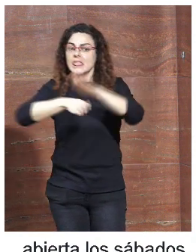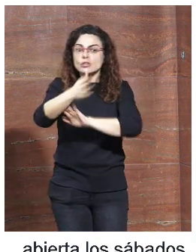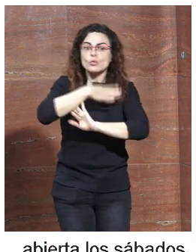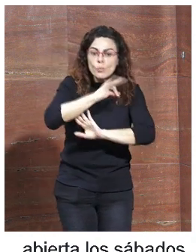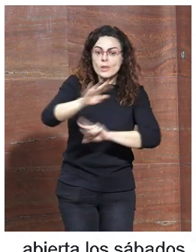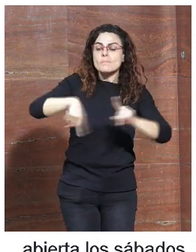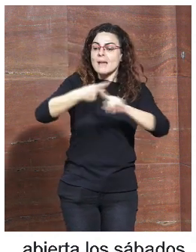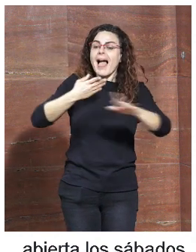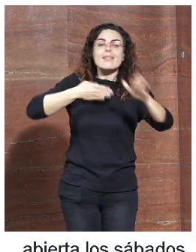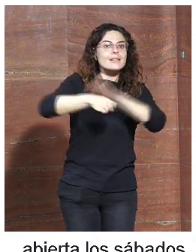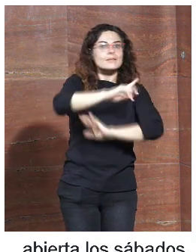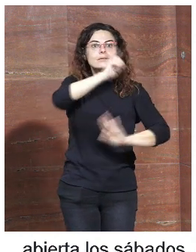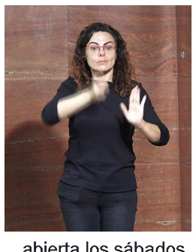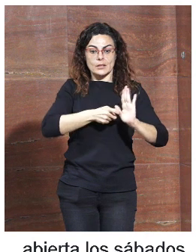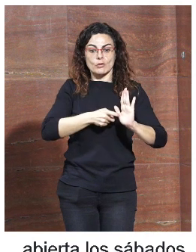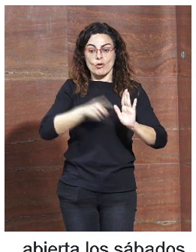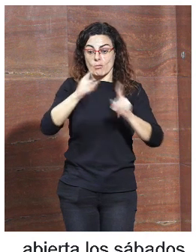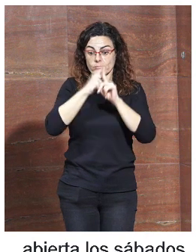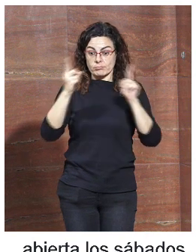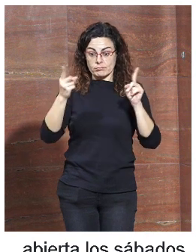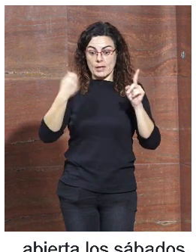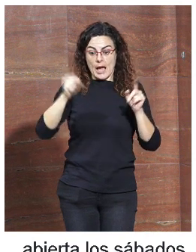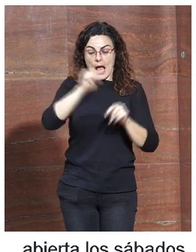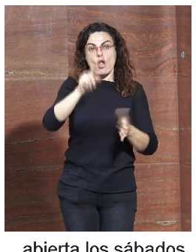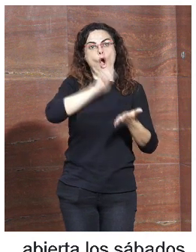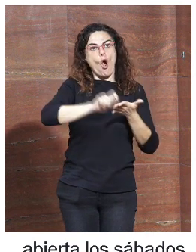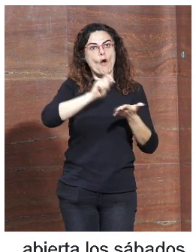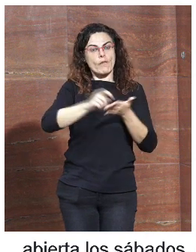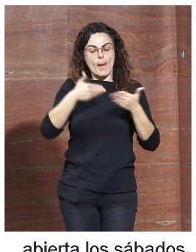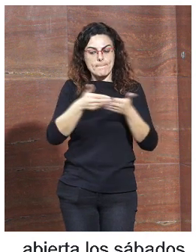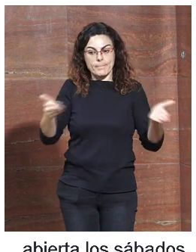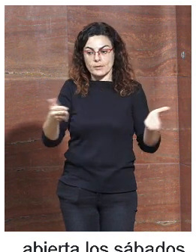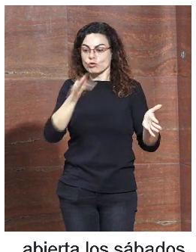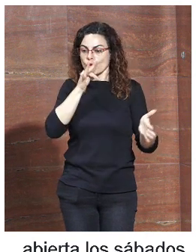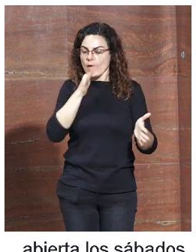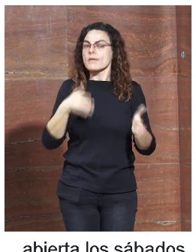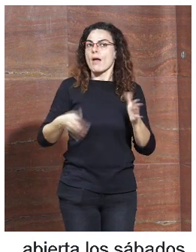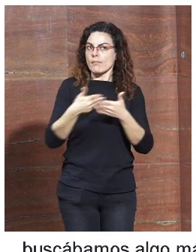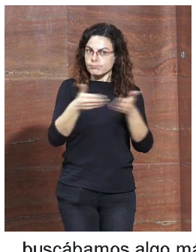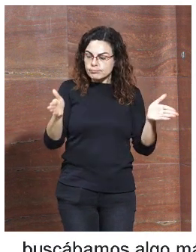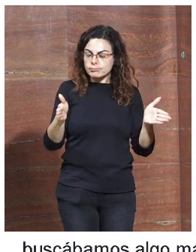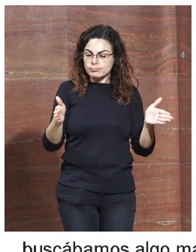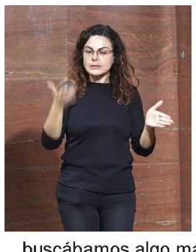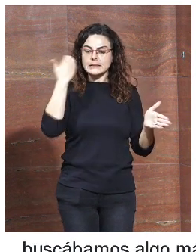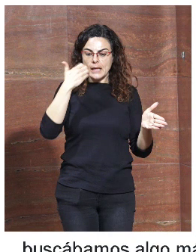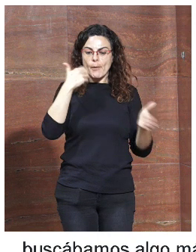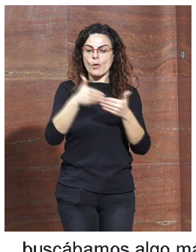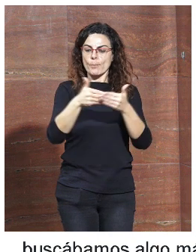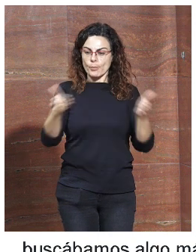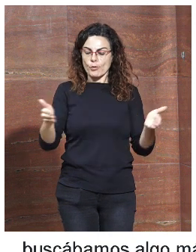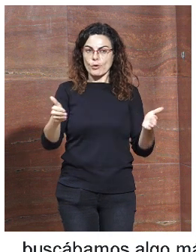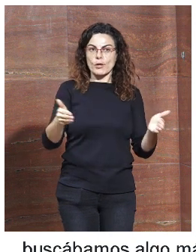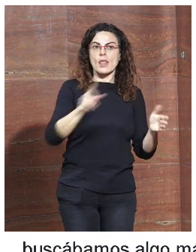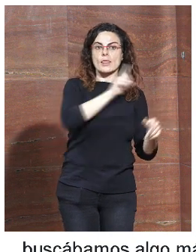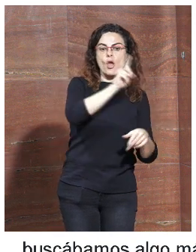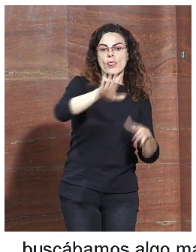ellas. Ese año pusimos en marcha una oficina que a día de hoy sigue funcionando, está abierta los sábados de 12